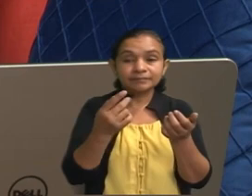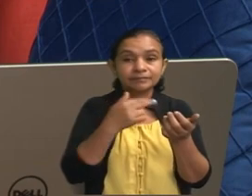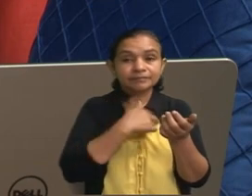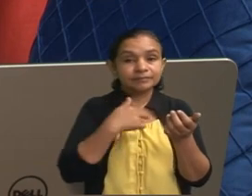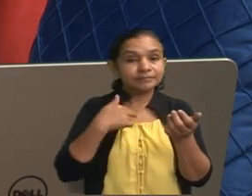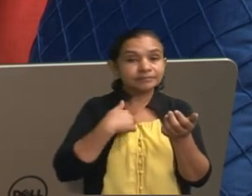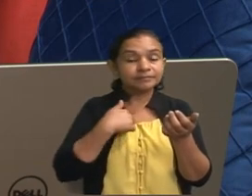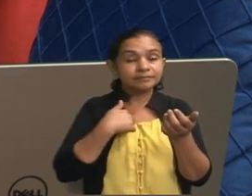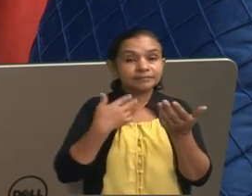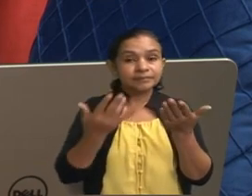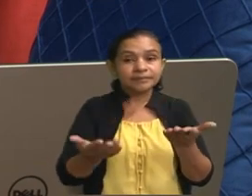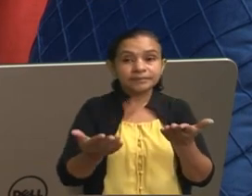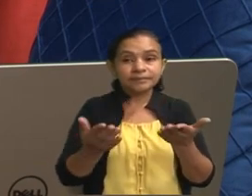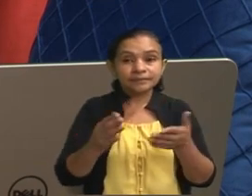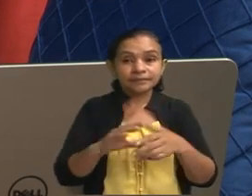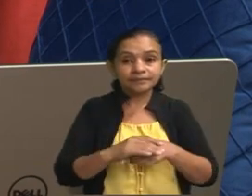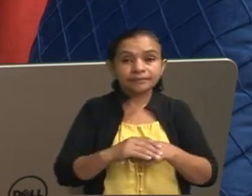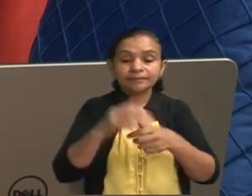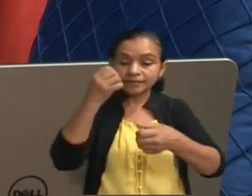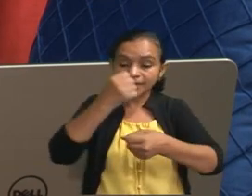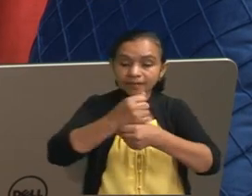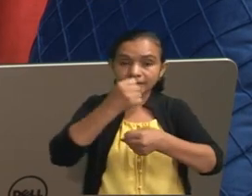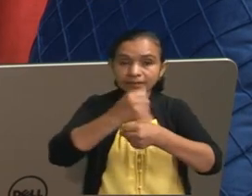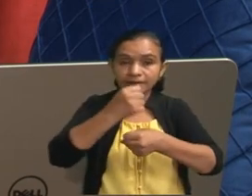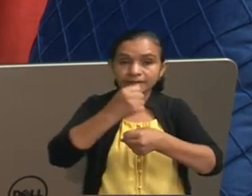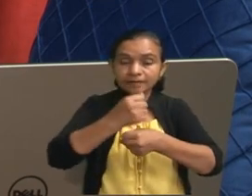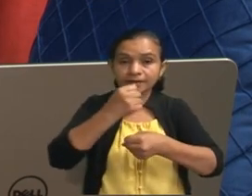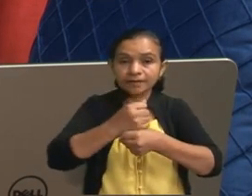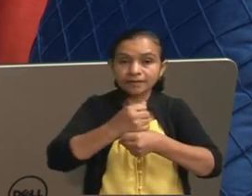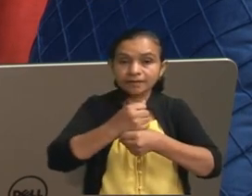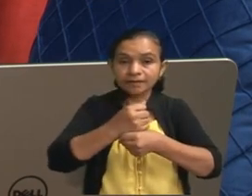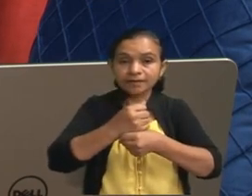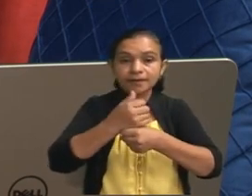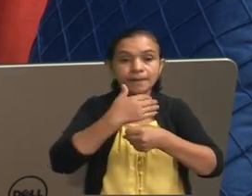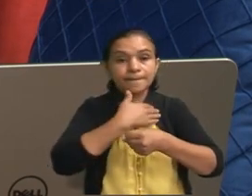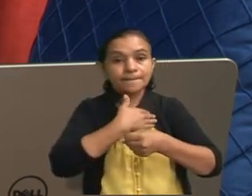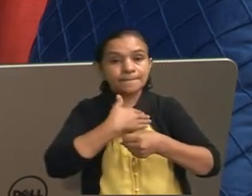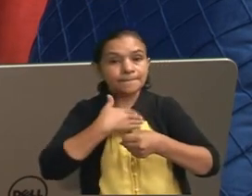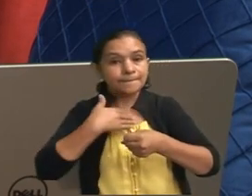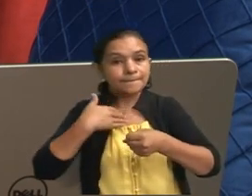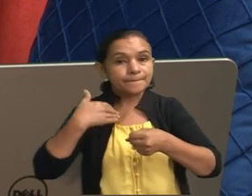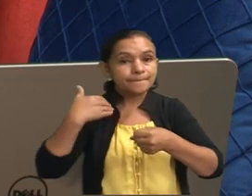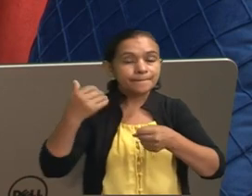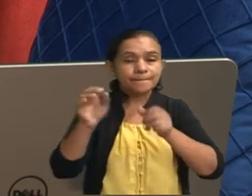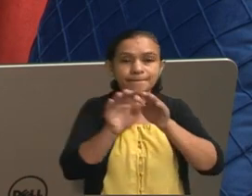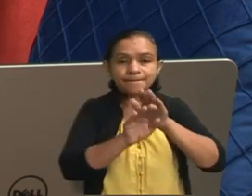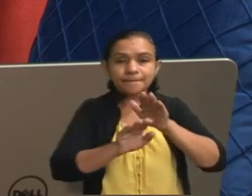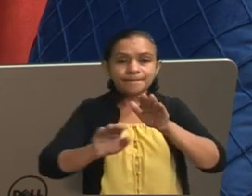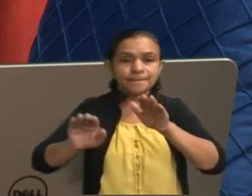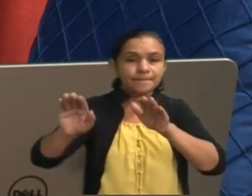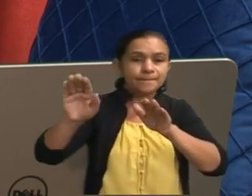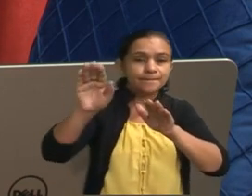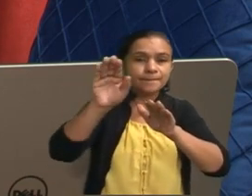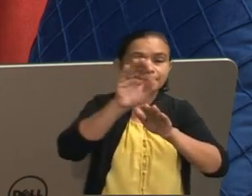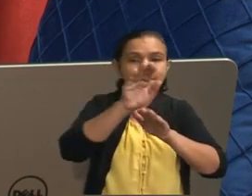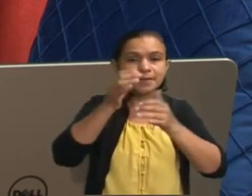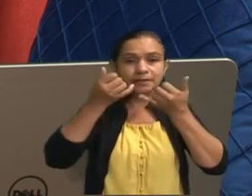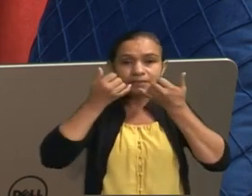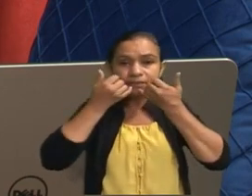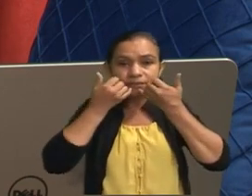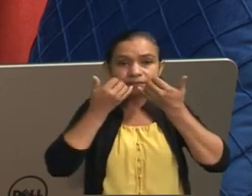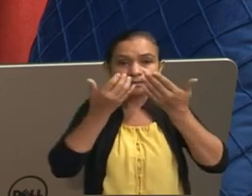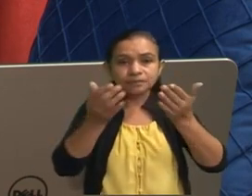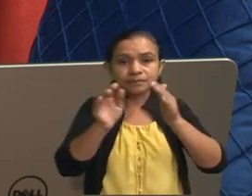estamos tratando de trabajar y mejorar nuestro sistema todavía más para informar realmente lo